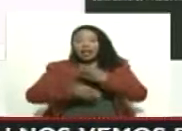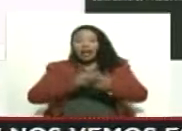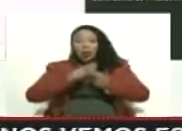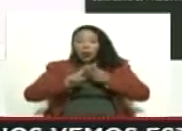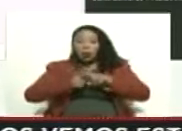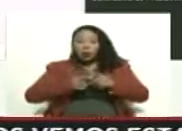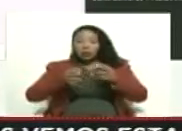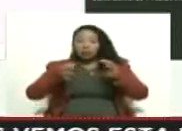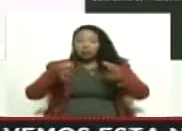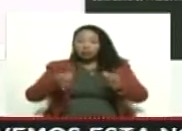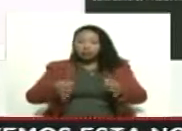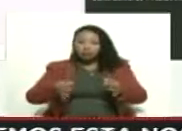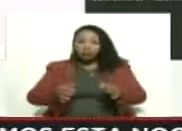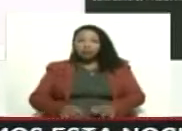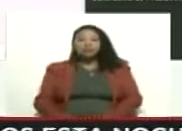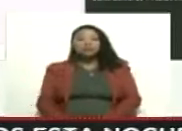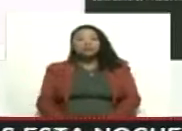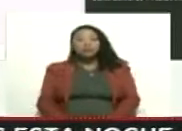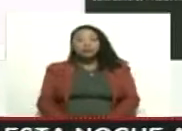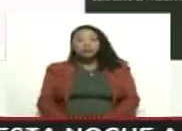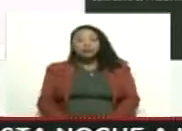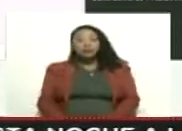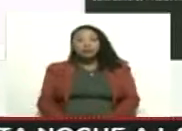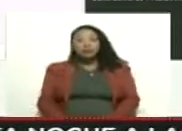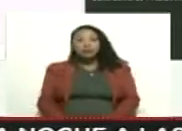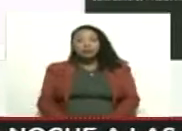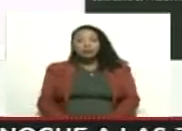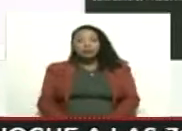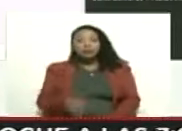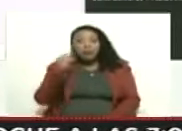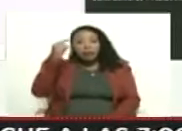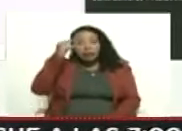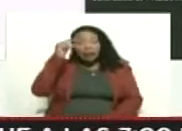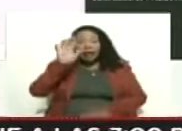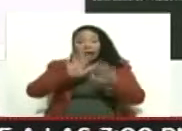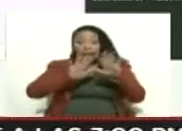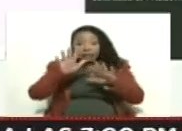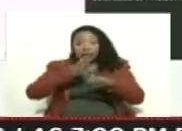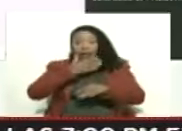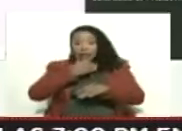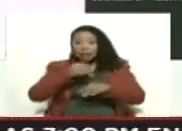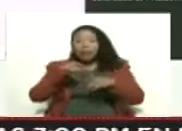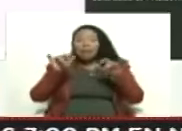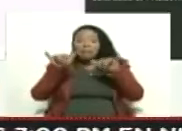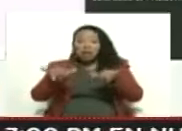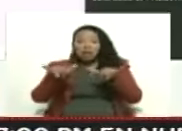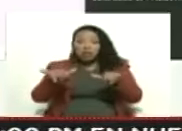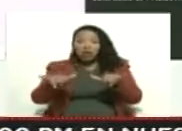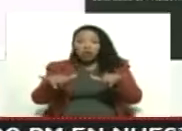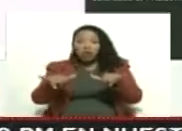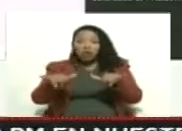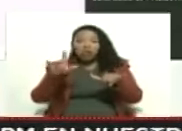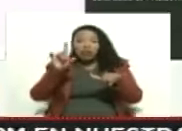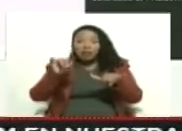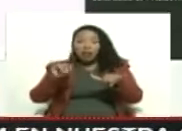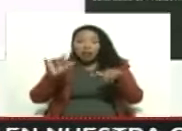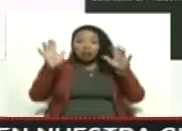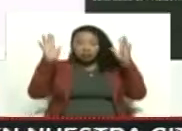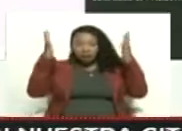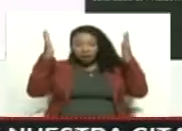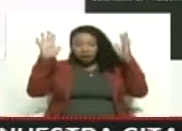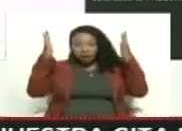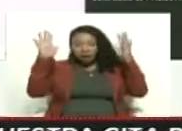bien y hacerlas bien el día 15 también de diciembre es un aniversario más